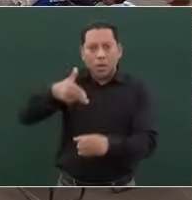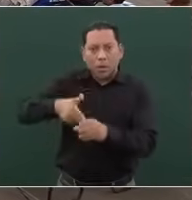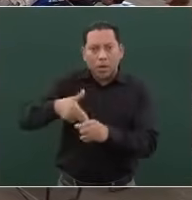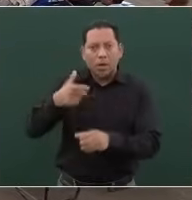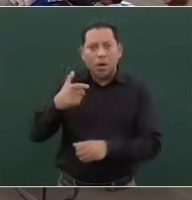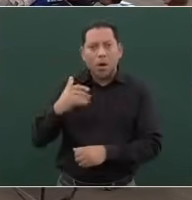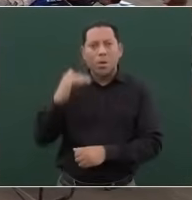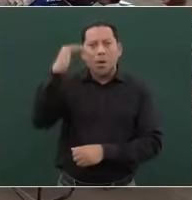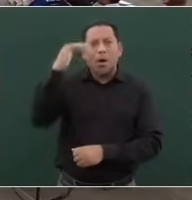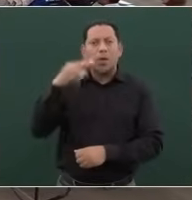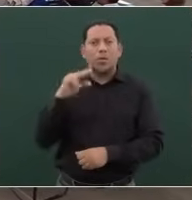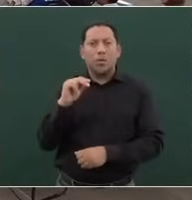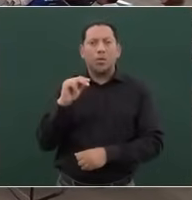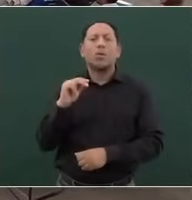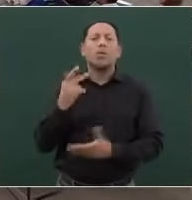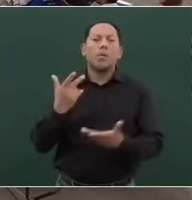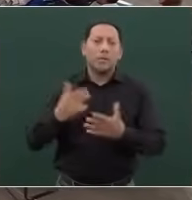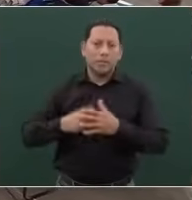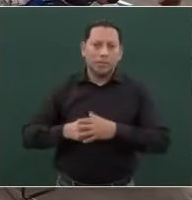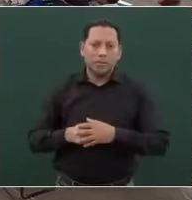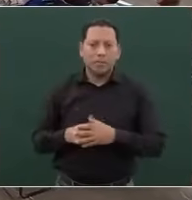y que ya no íbamos a vender